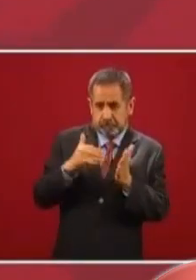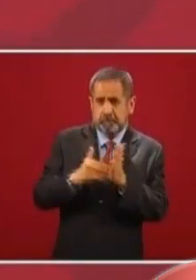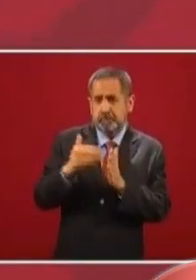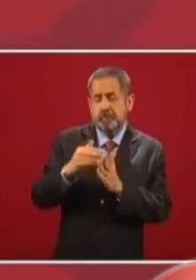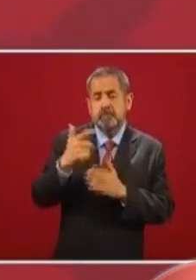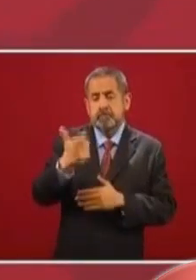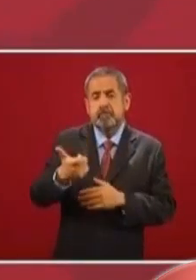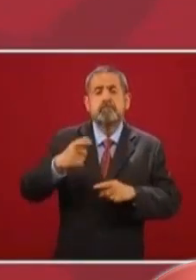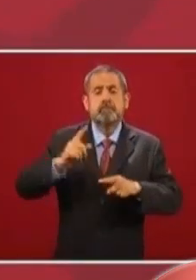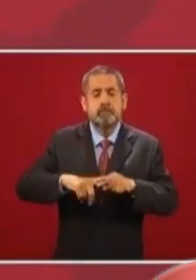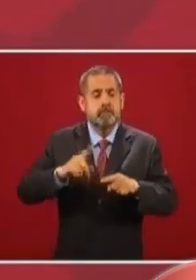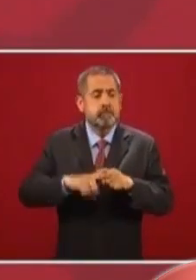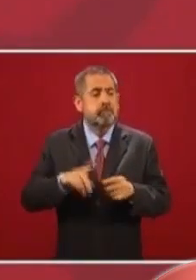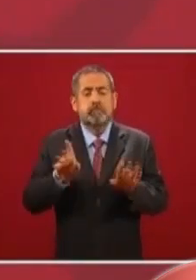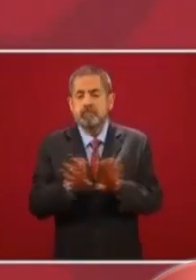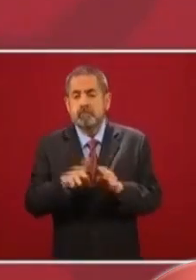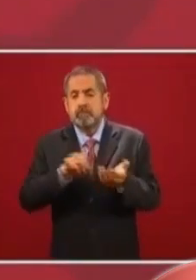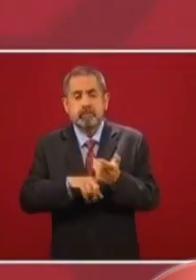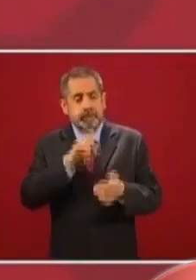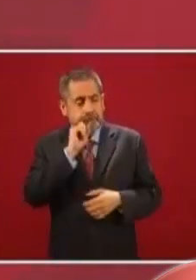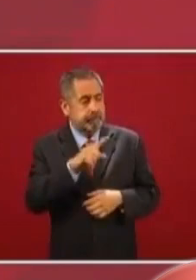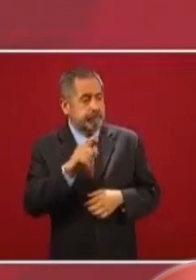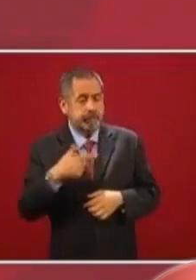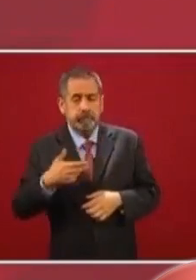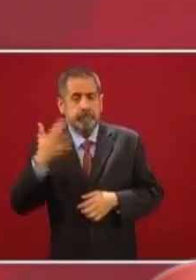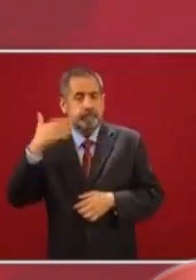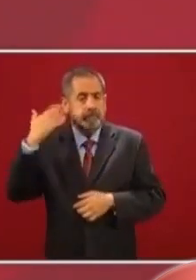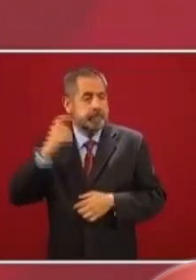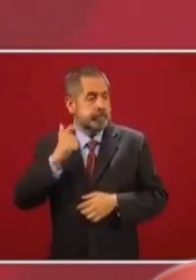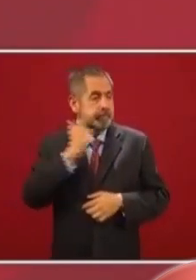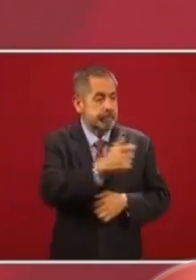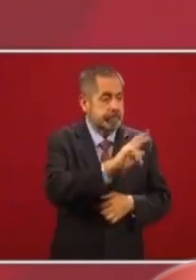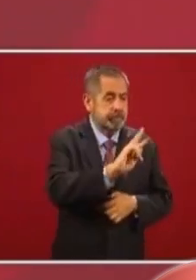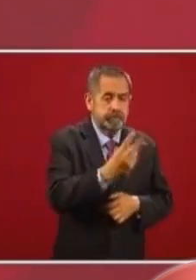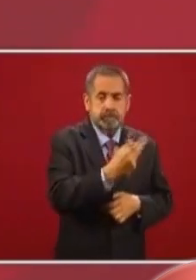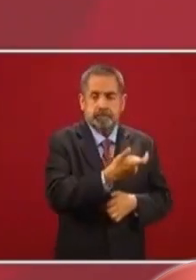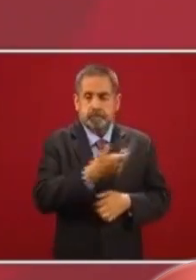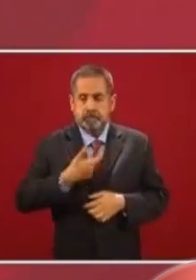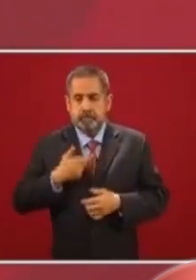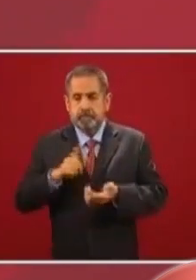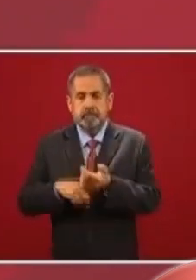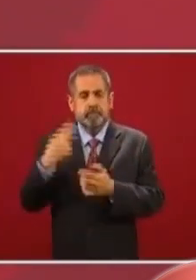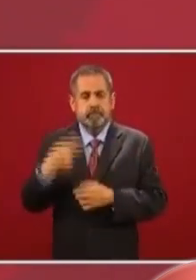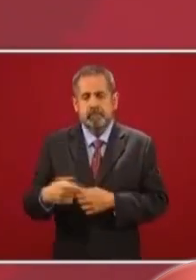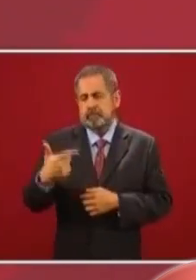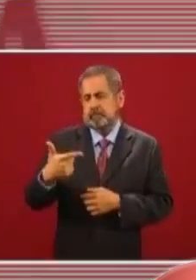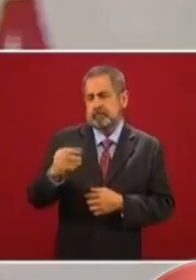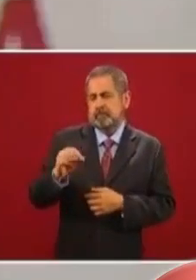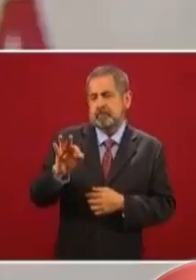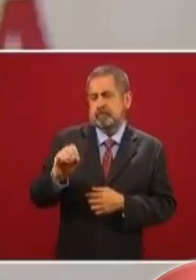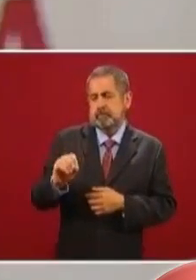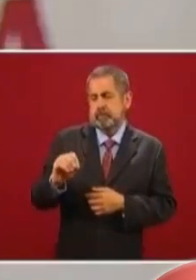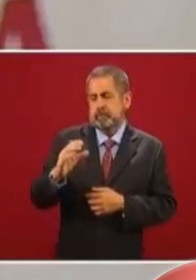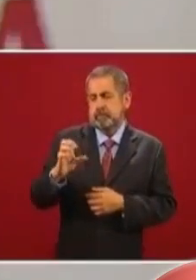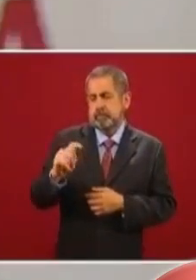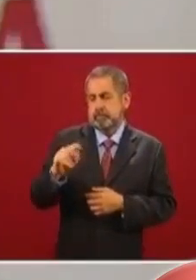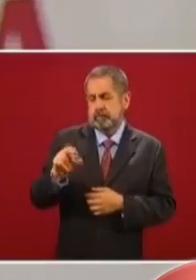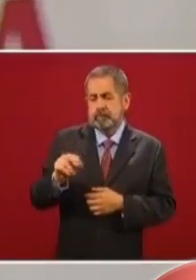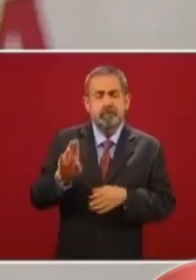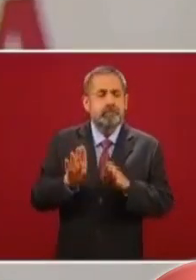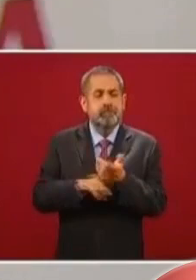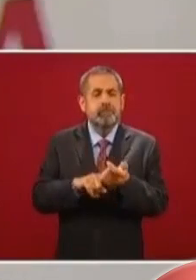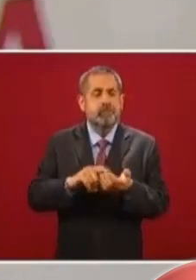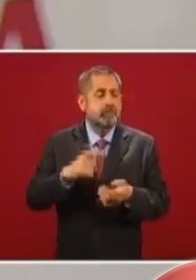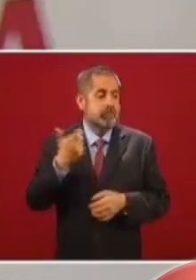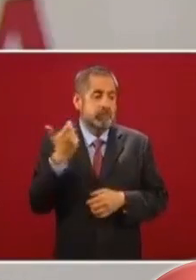será producto de un desdoblamiento de un fideicomiso que se denomina Golfo Centro. Este es un fideicomiso